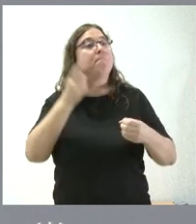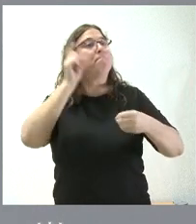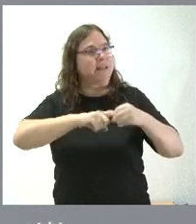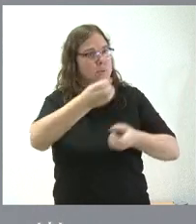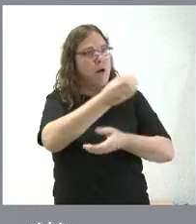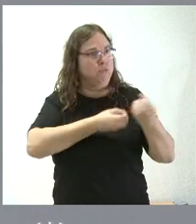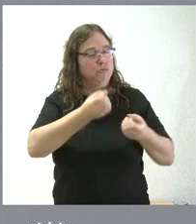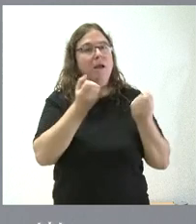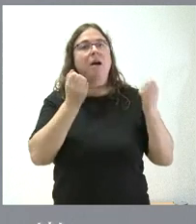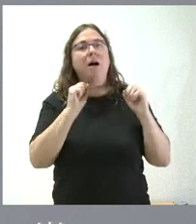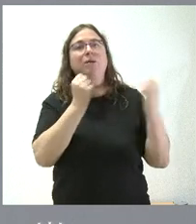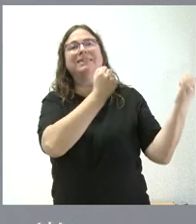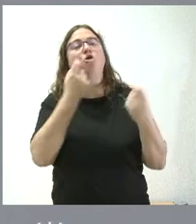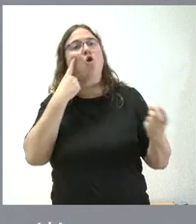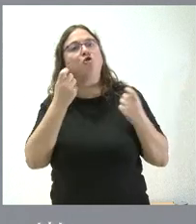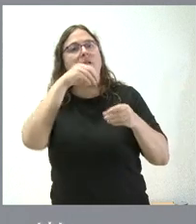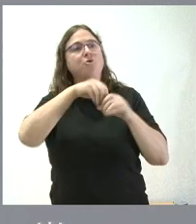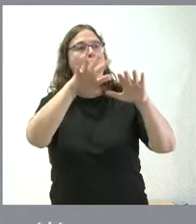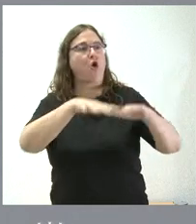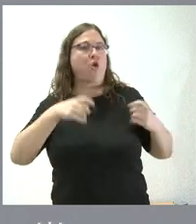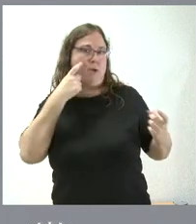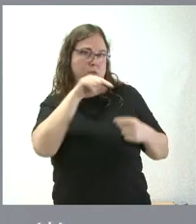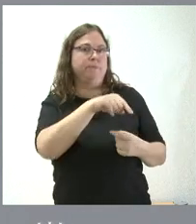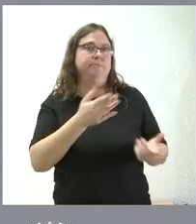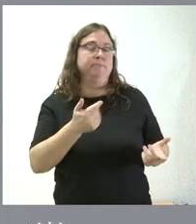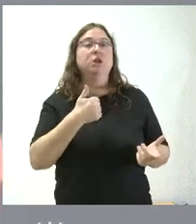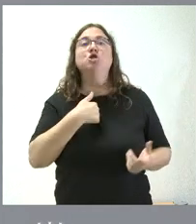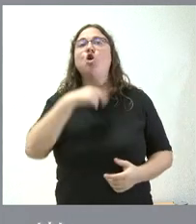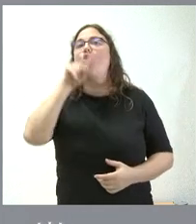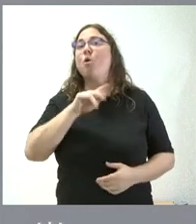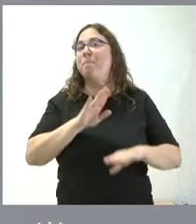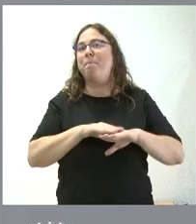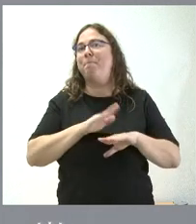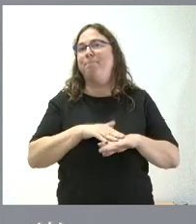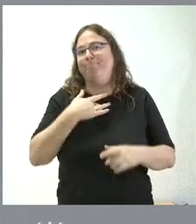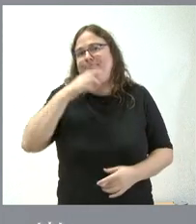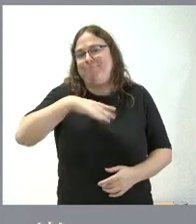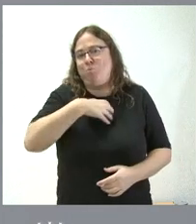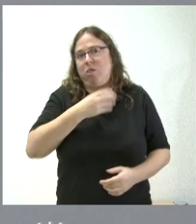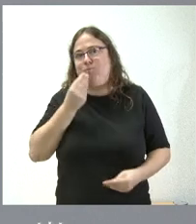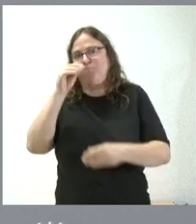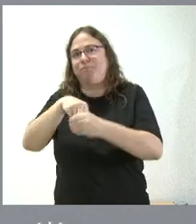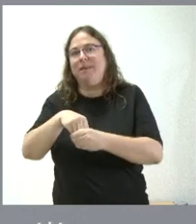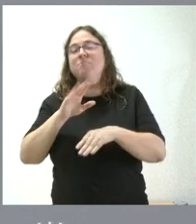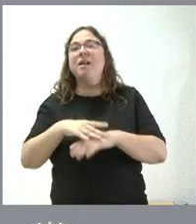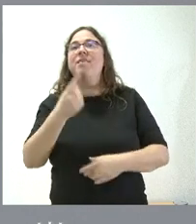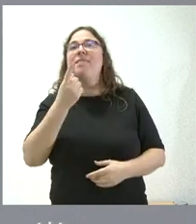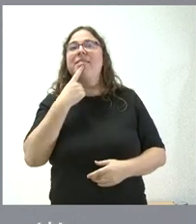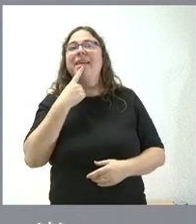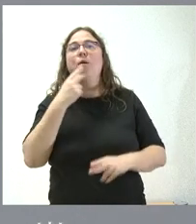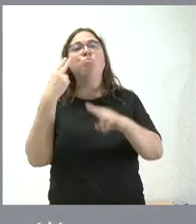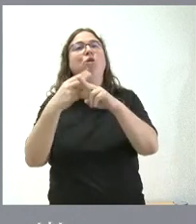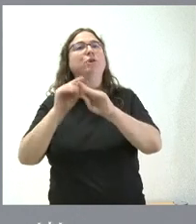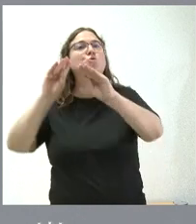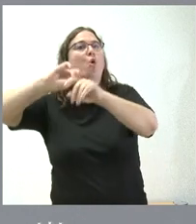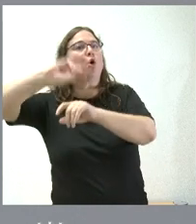aunque solo sea como institución controlada en el ámbito de las Cortes de Castilla León yo no soy qui para establecer el diario político de